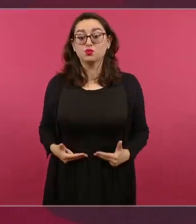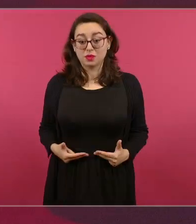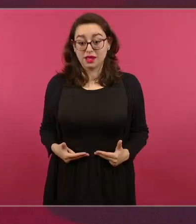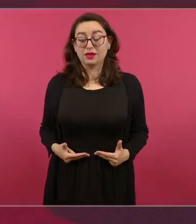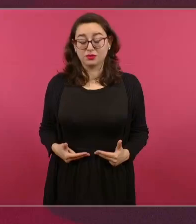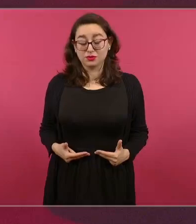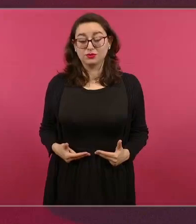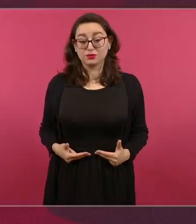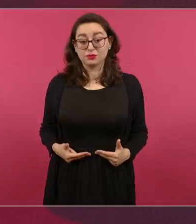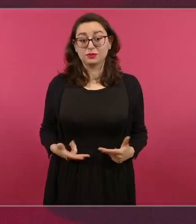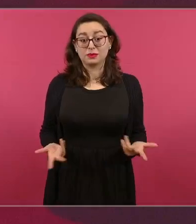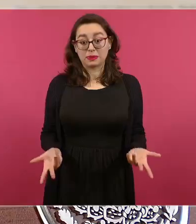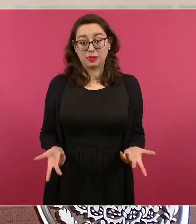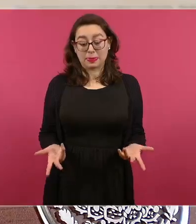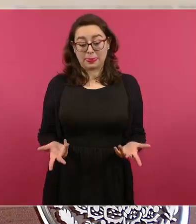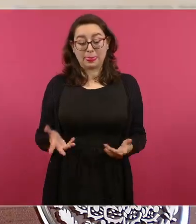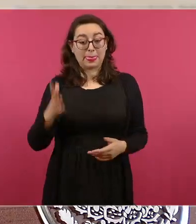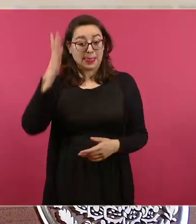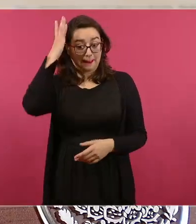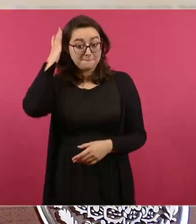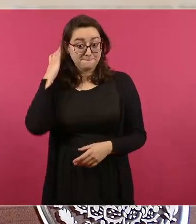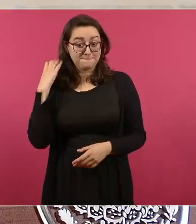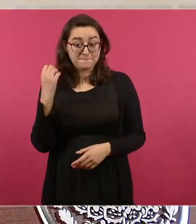Dice Morelos en el texto